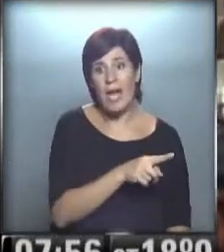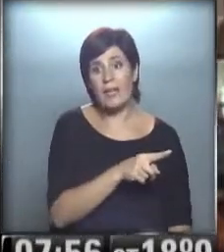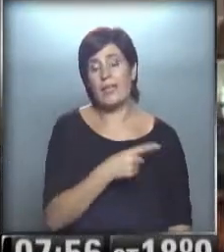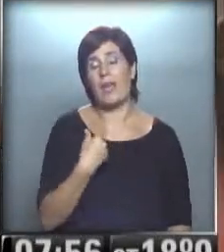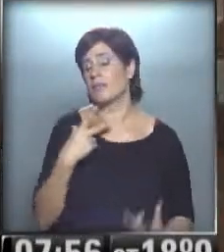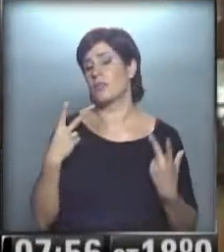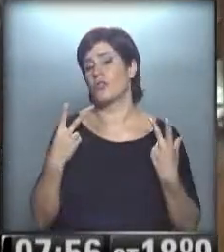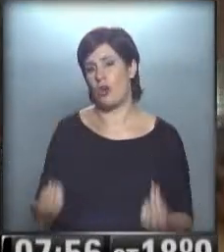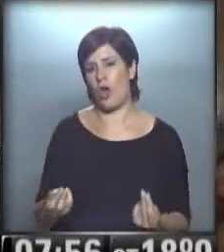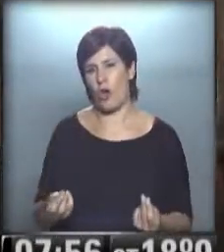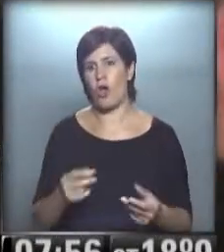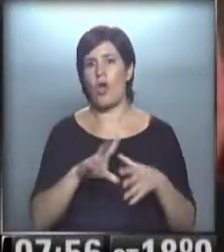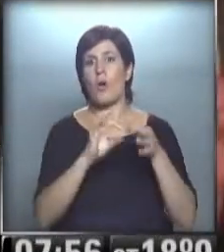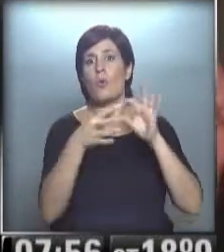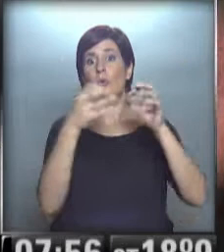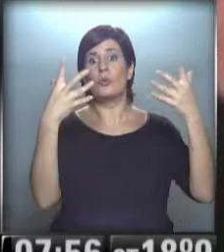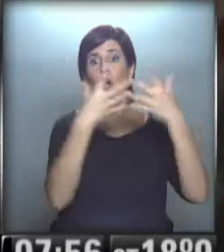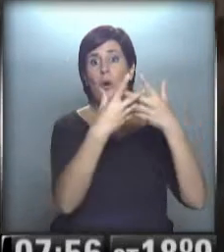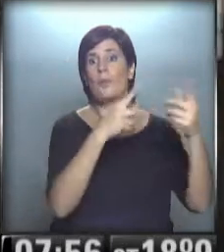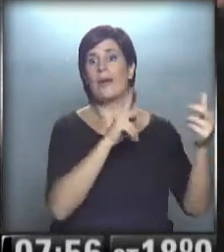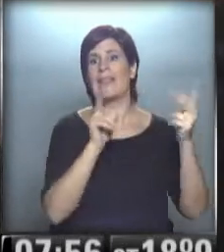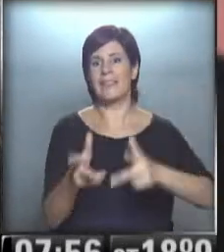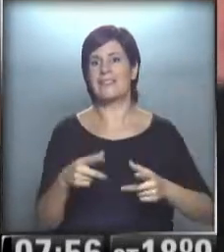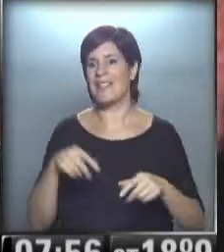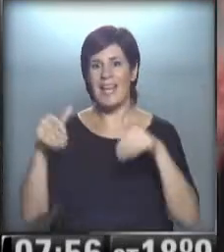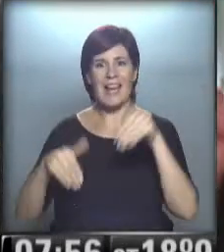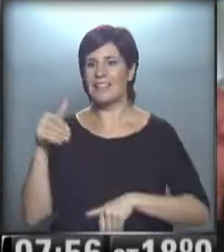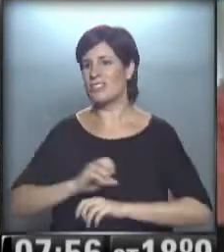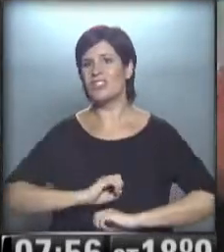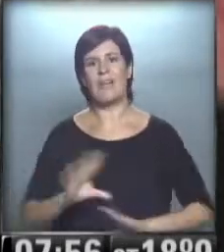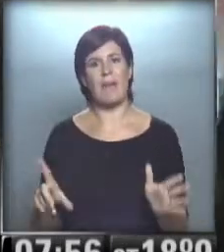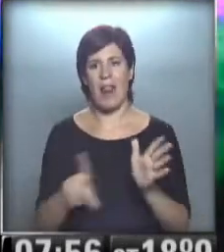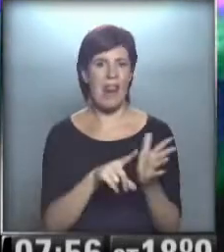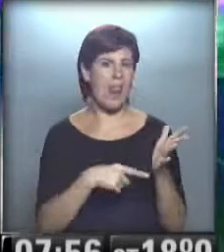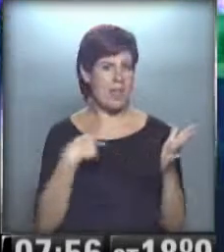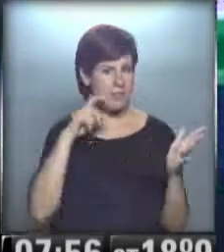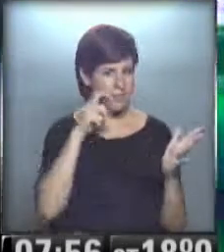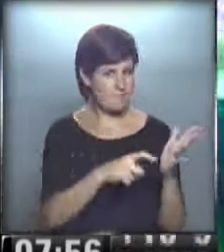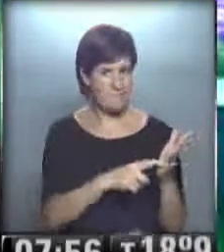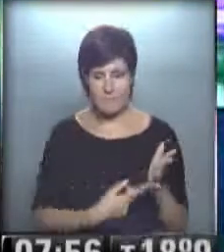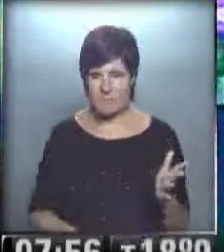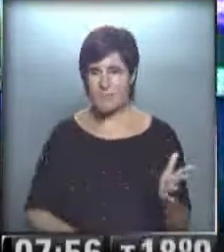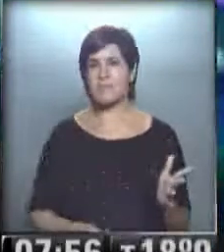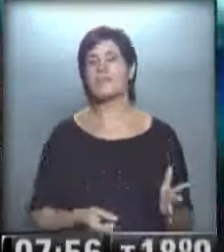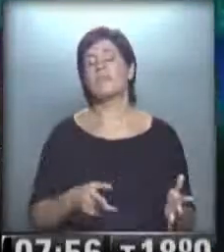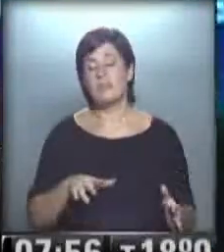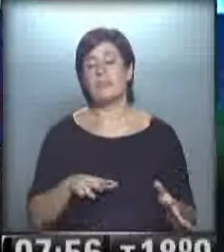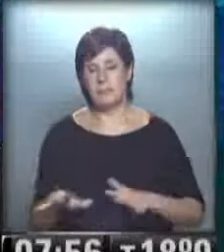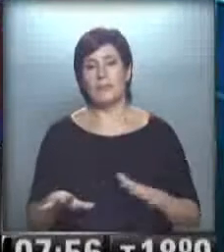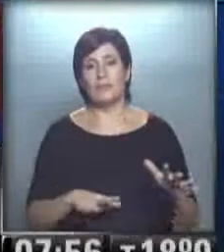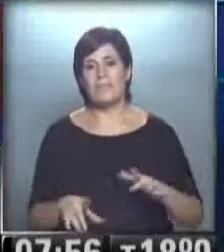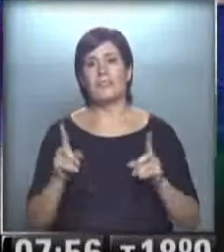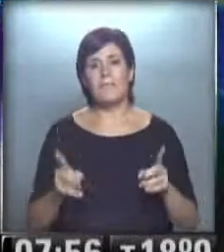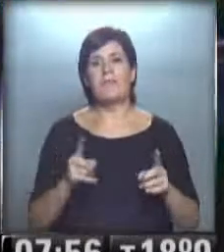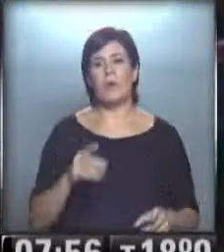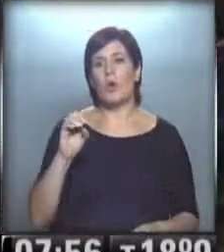dice que no. La Unión Europea dice que el referéndum es ilegal, una situación similar a la postura que tiene Barack Obama